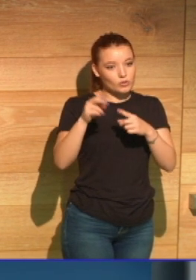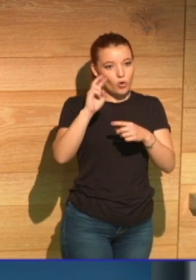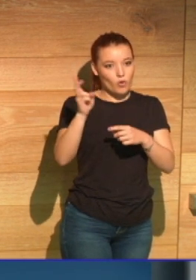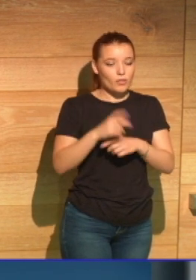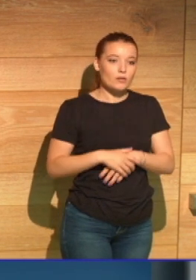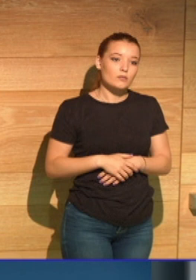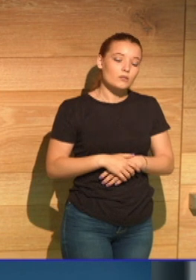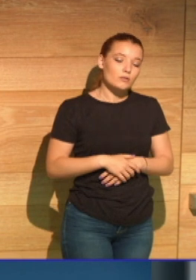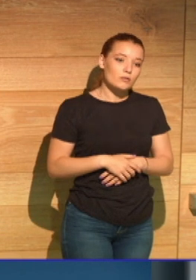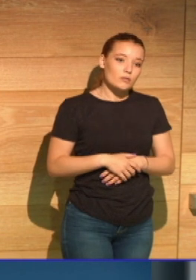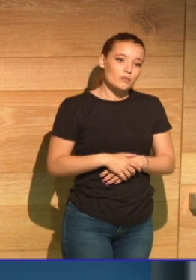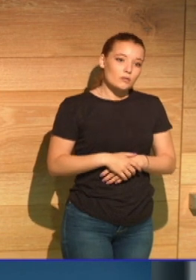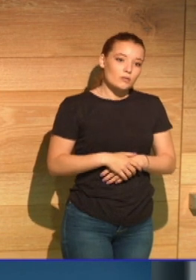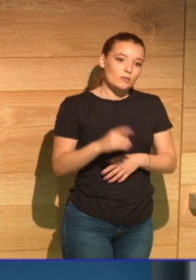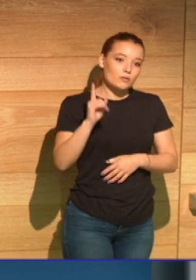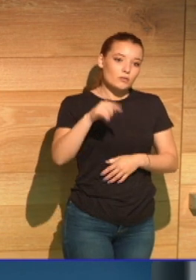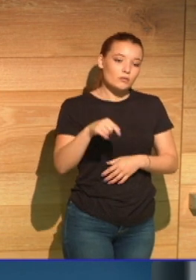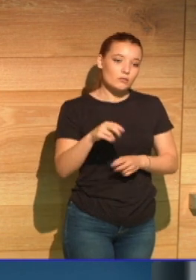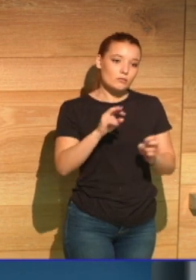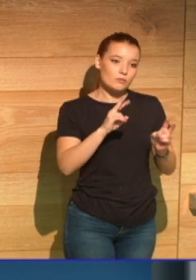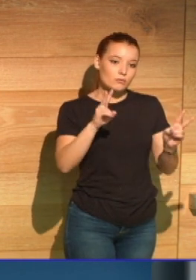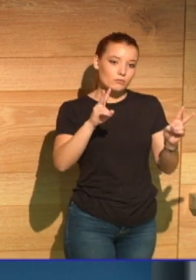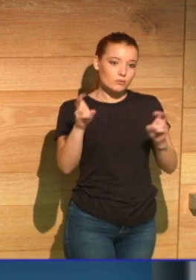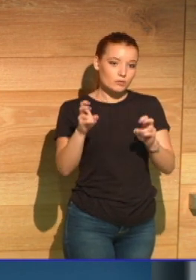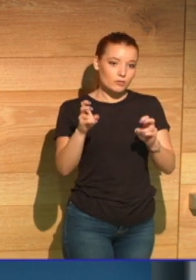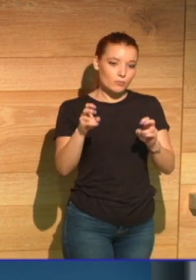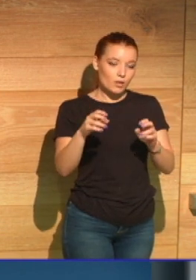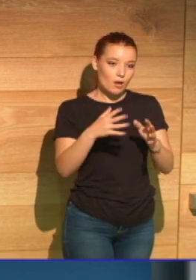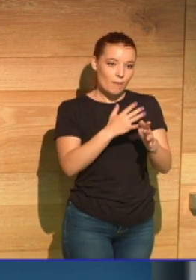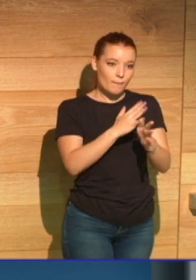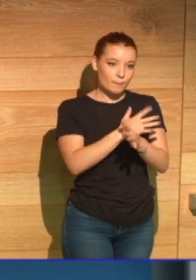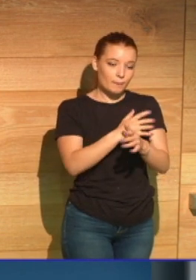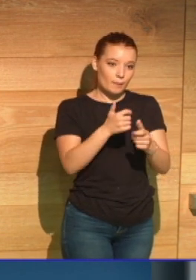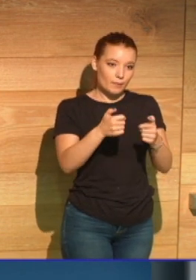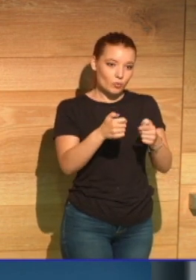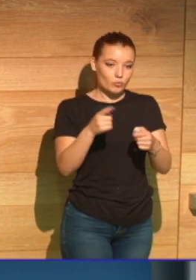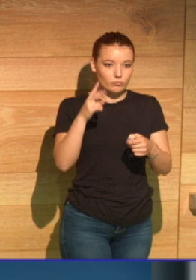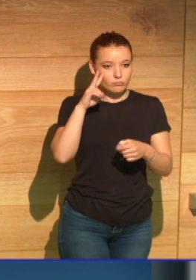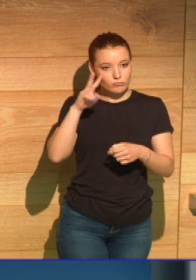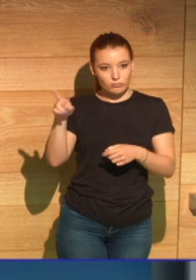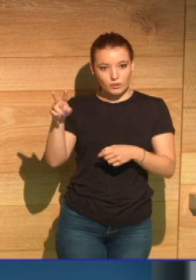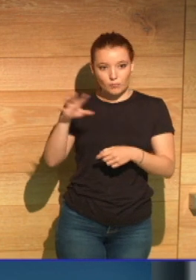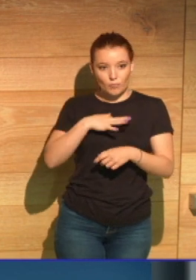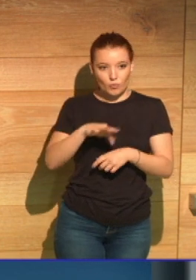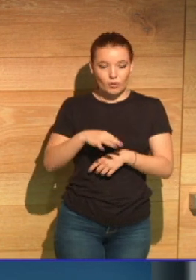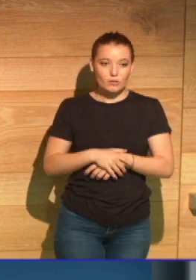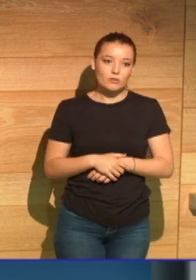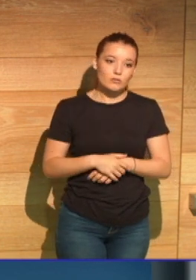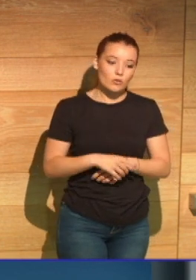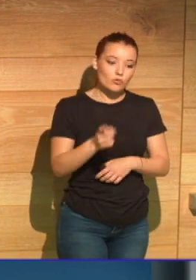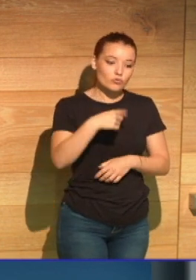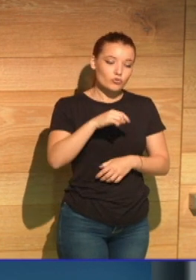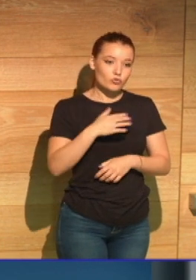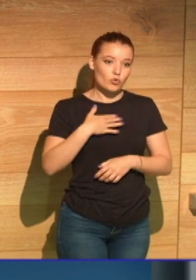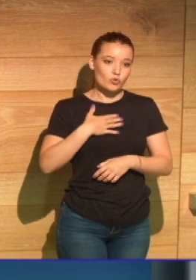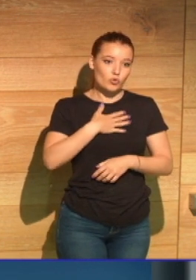imágenes, les dejo también algunas fotos de la maravillosa exposición Videojuegos Los Dos Lados de la Pantalla, que tenemos el honor de recibir por parte de